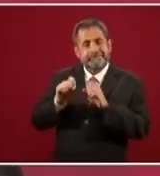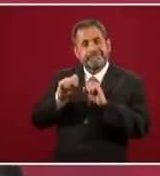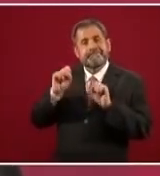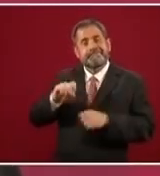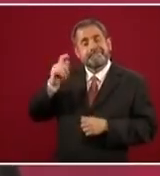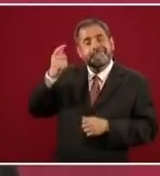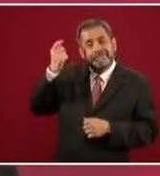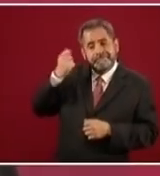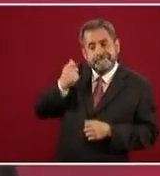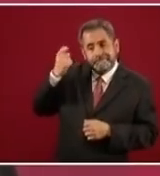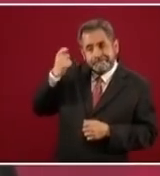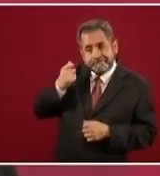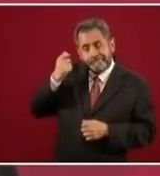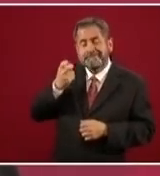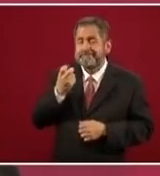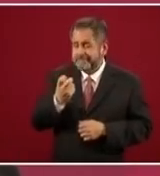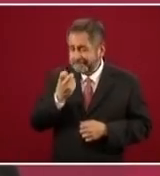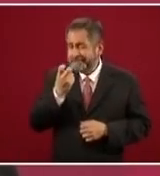en general.